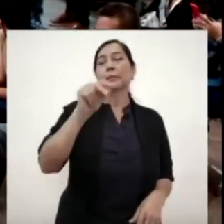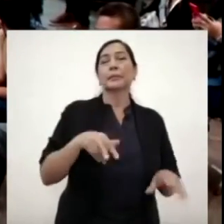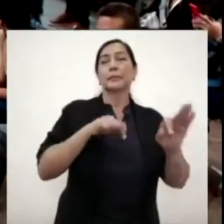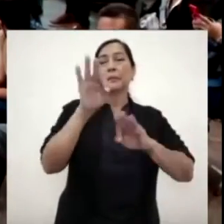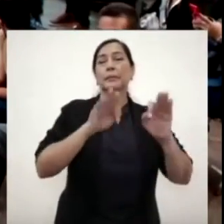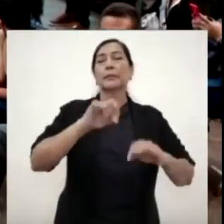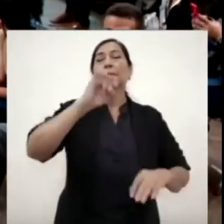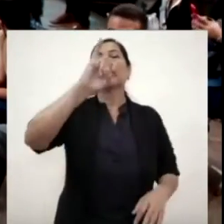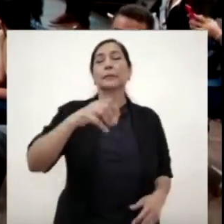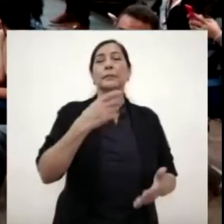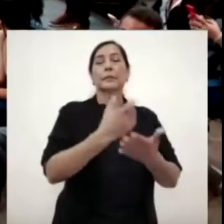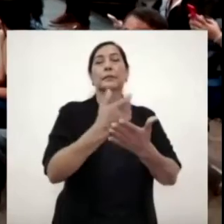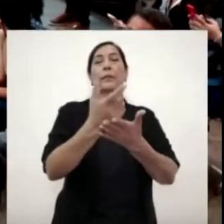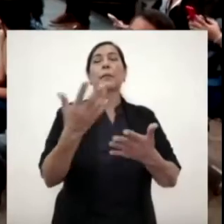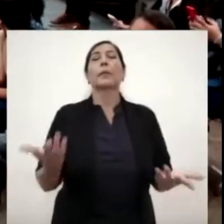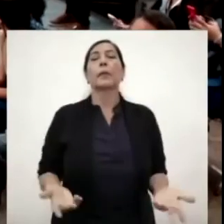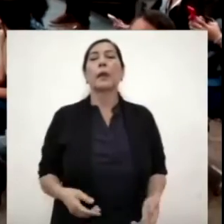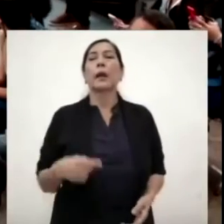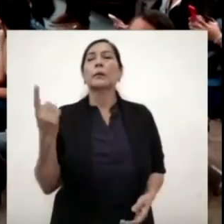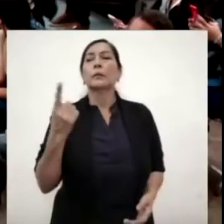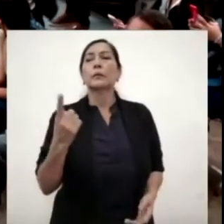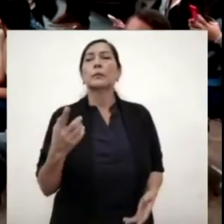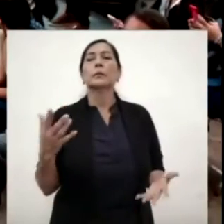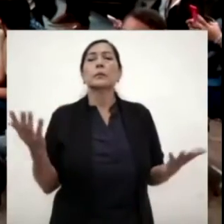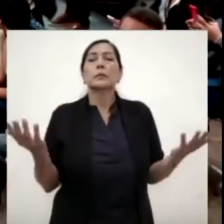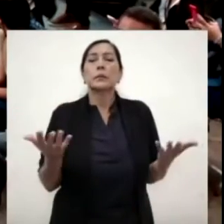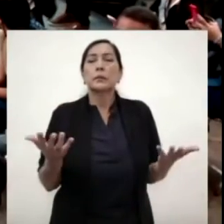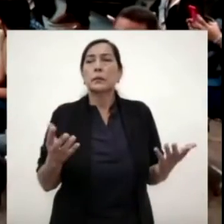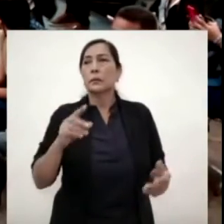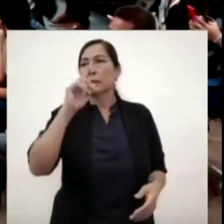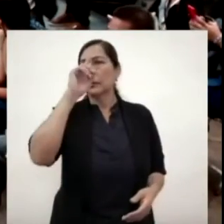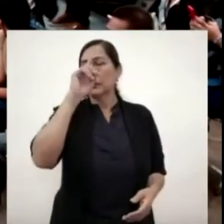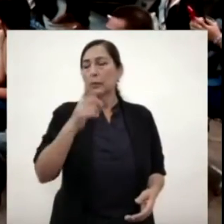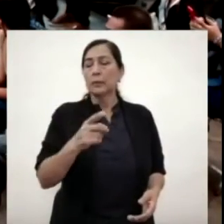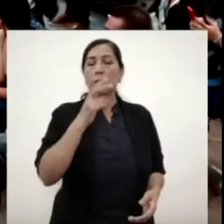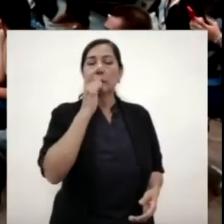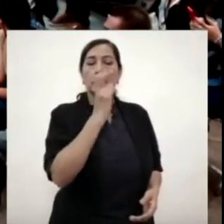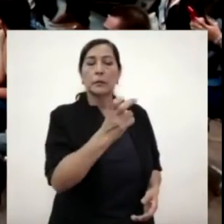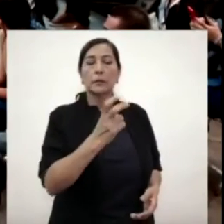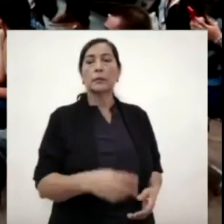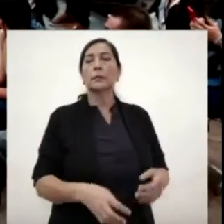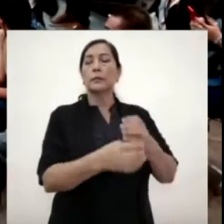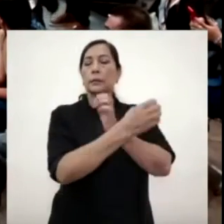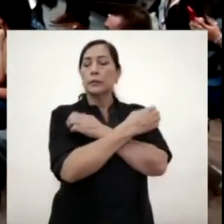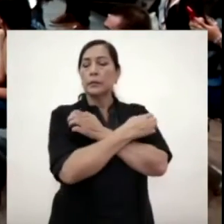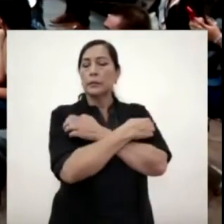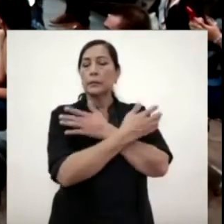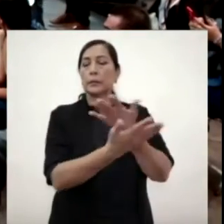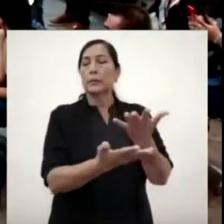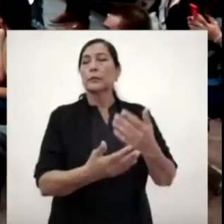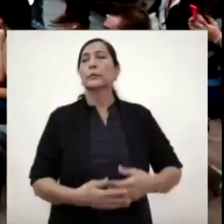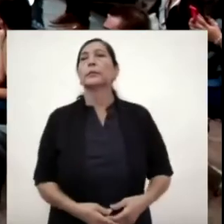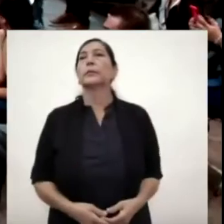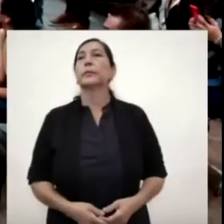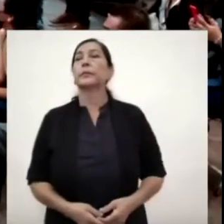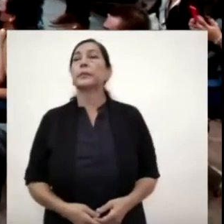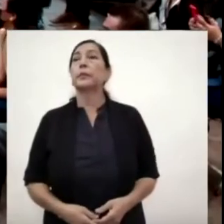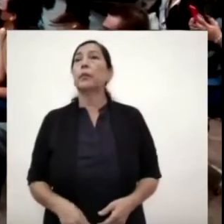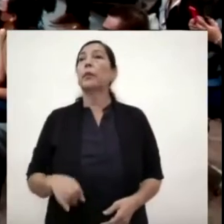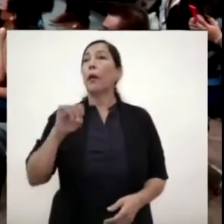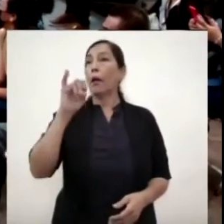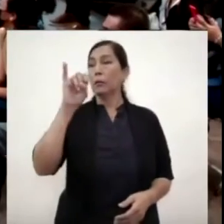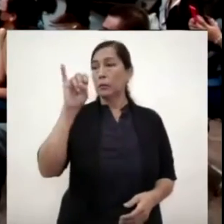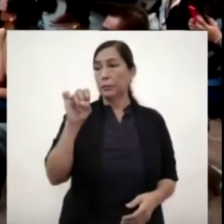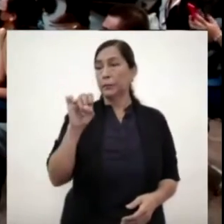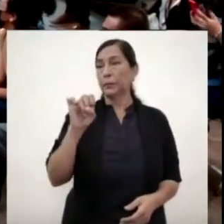señor gobernador, y si hay algún tiempo, un plazo inmediato para esto? Gracias. Sí, en la presentación,